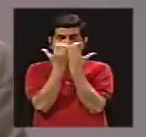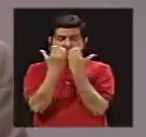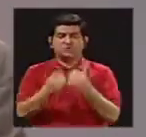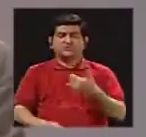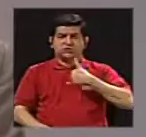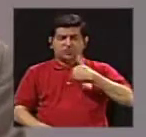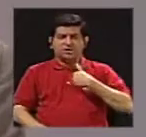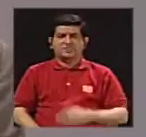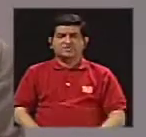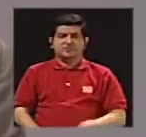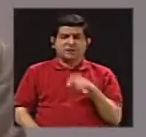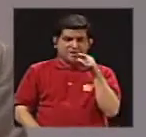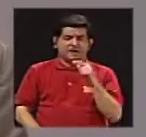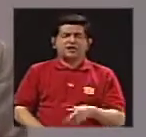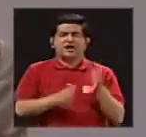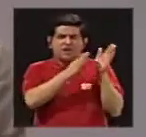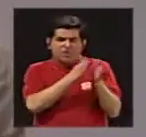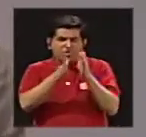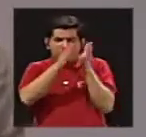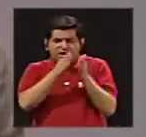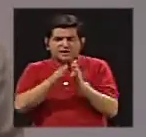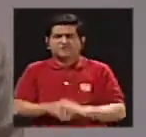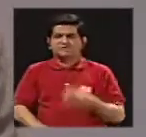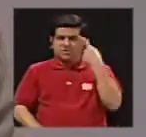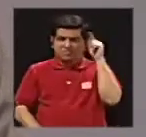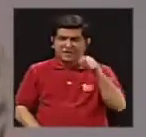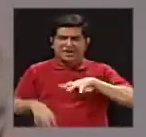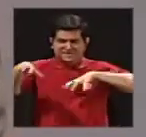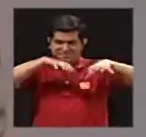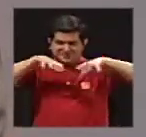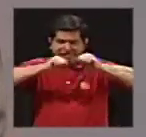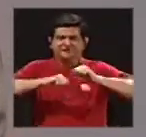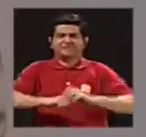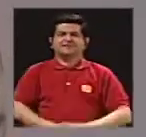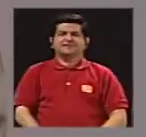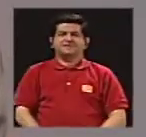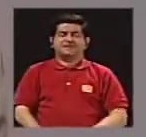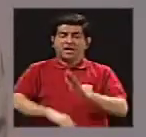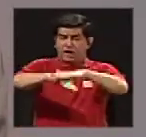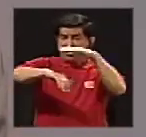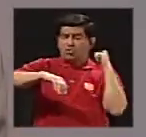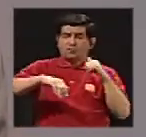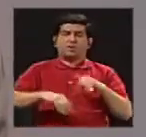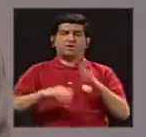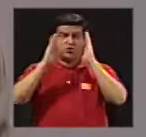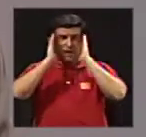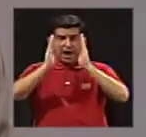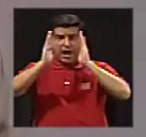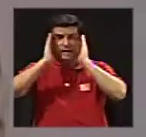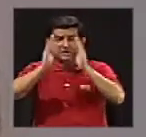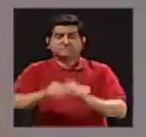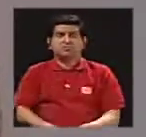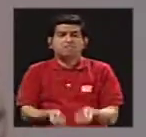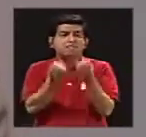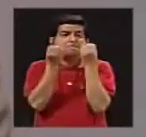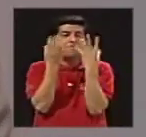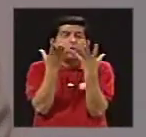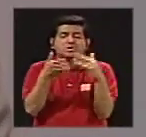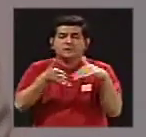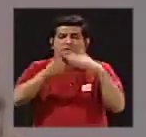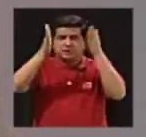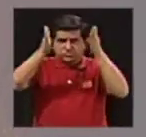universitario ha venido organizando y desarrollando a esta convocatoria ya ha sido atendido por tanto